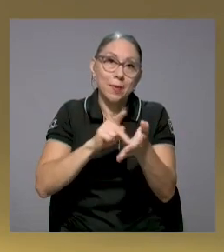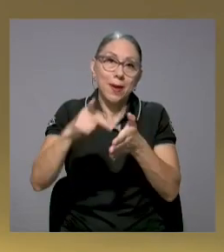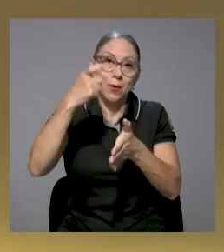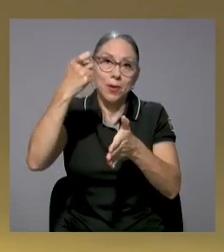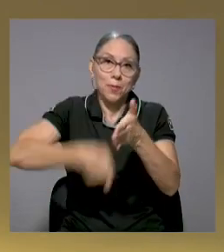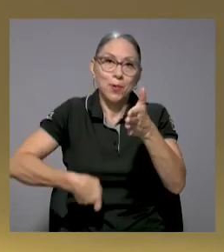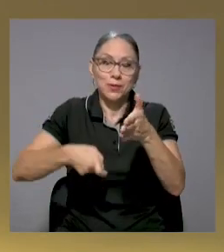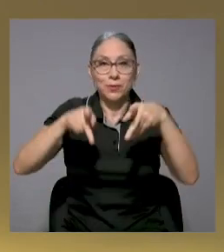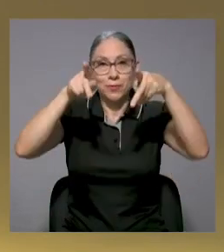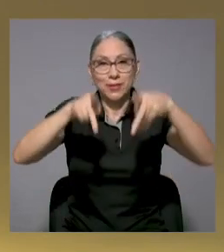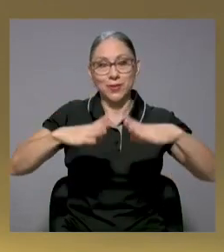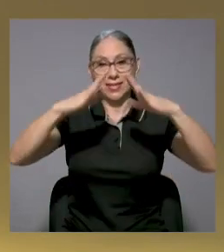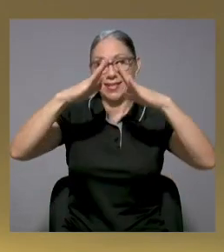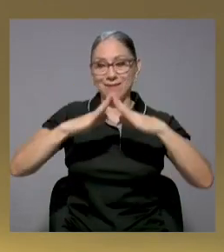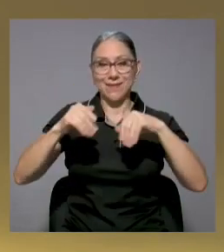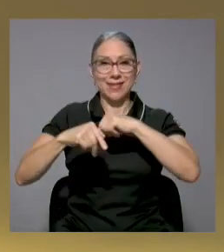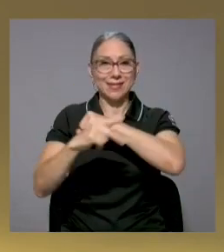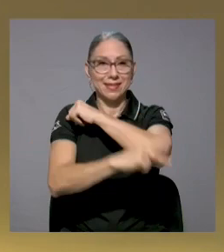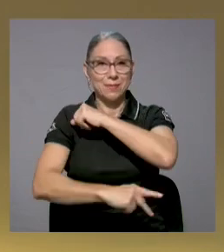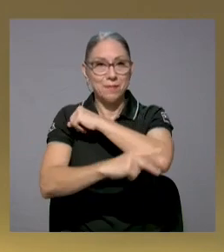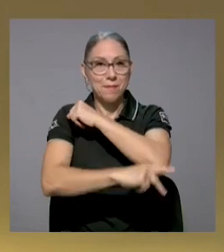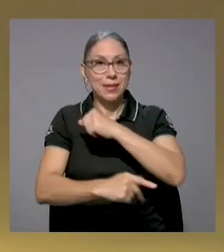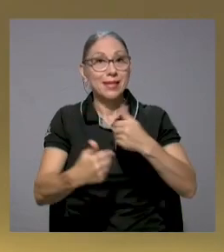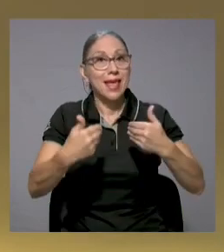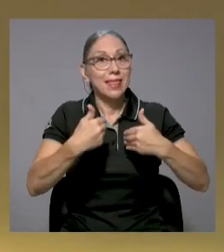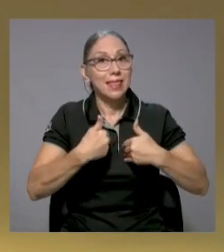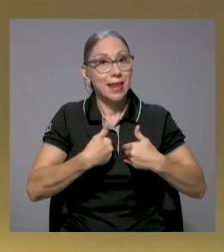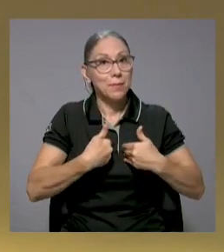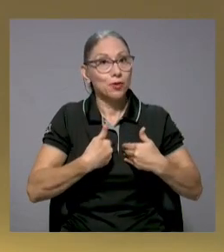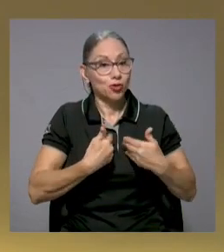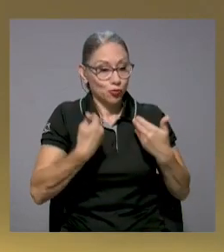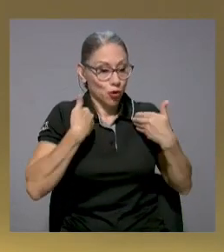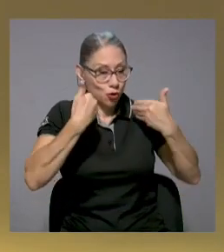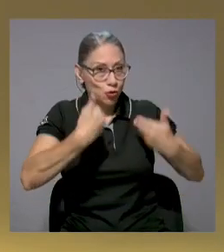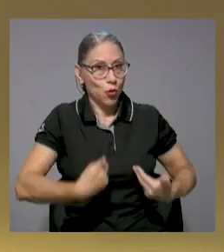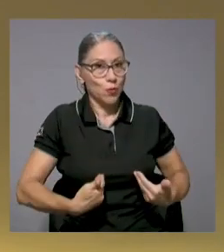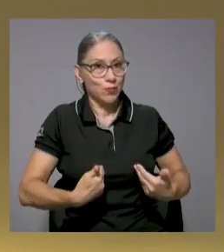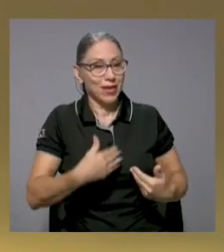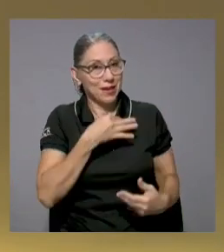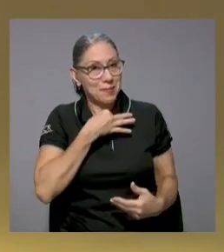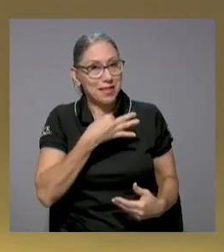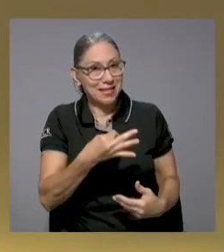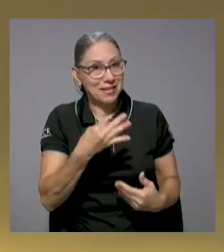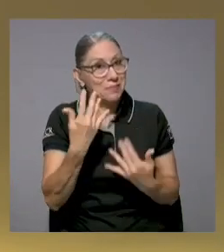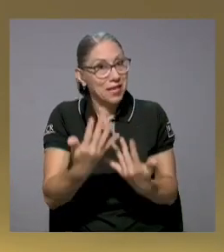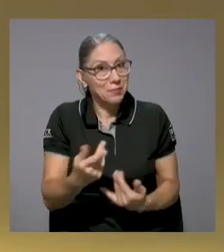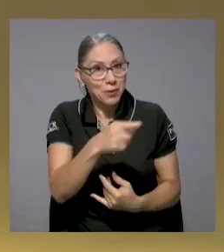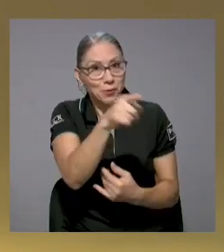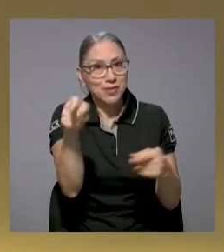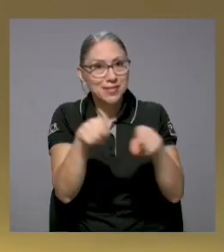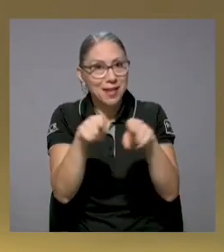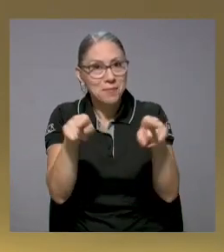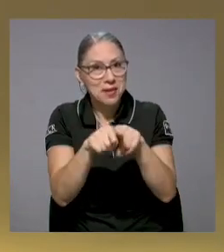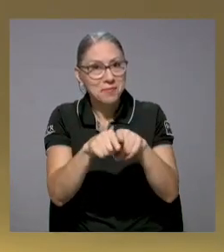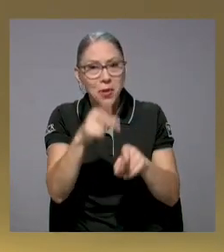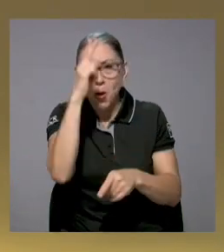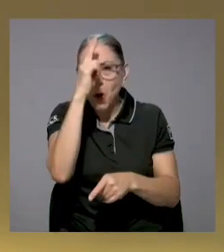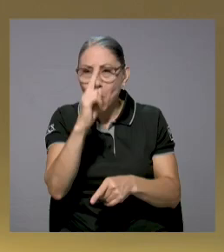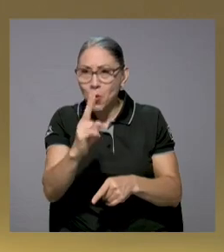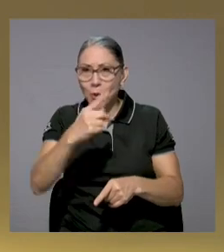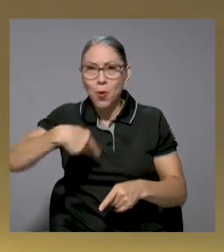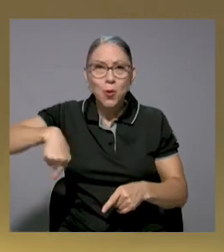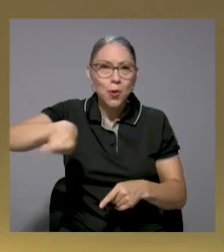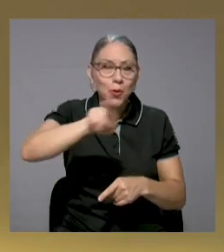y tenemos el placer yo y espero que ustedes, y el privilegio todos, de tener